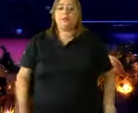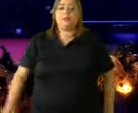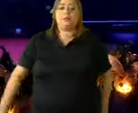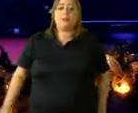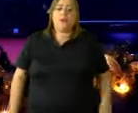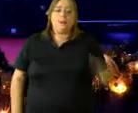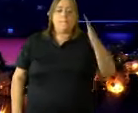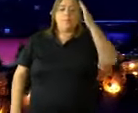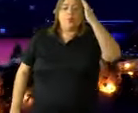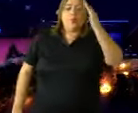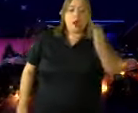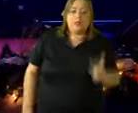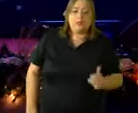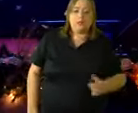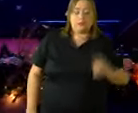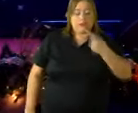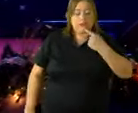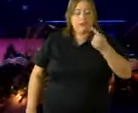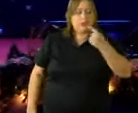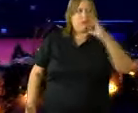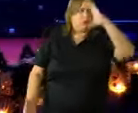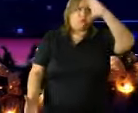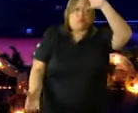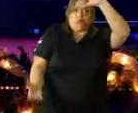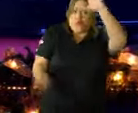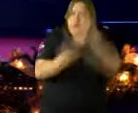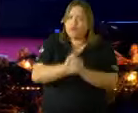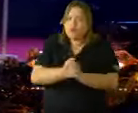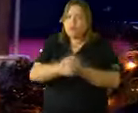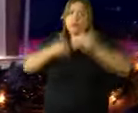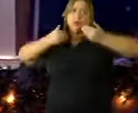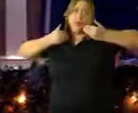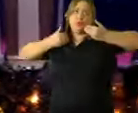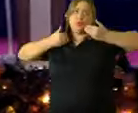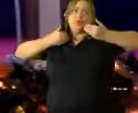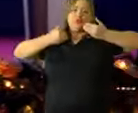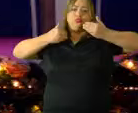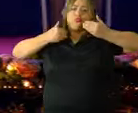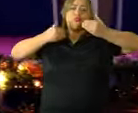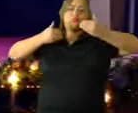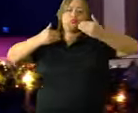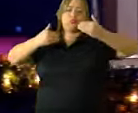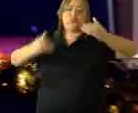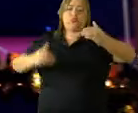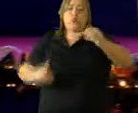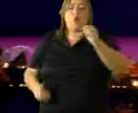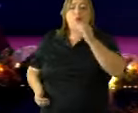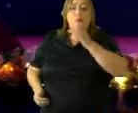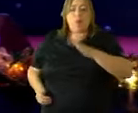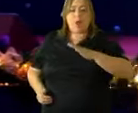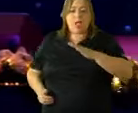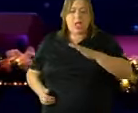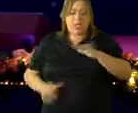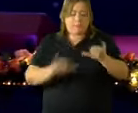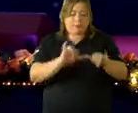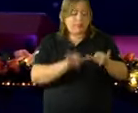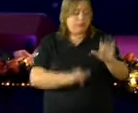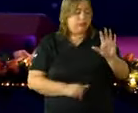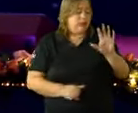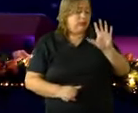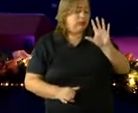que tomarlo, hermano, creer y seguir hacia adelante. Una mujer de 5 pies 2 pulgadas soy yo.